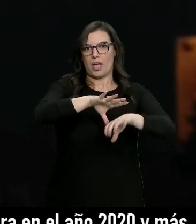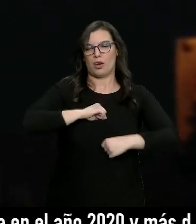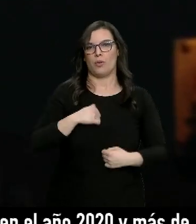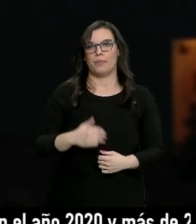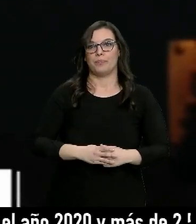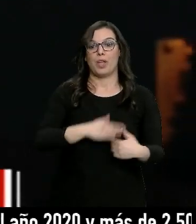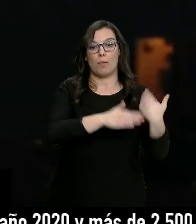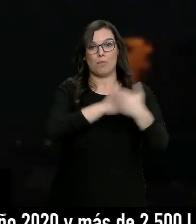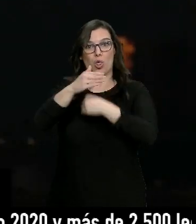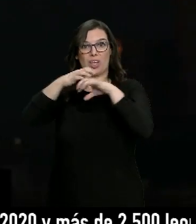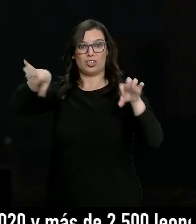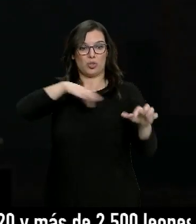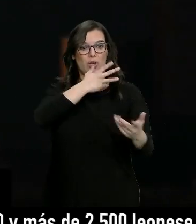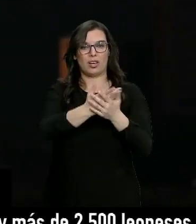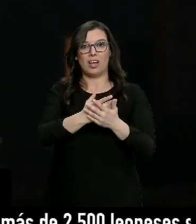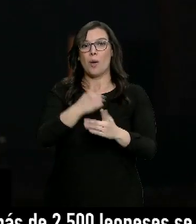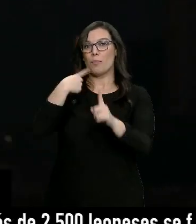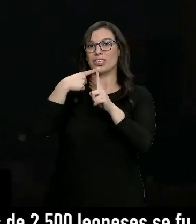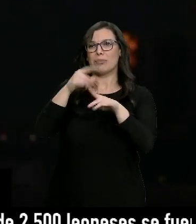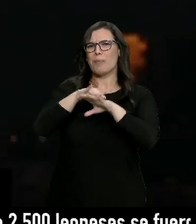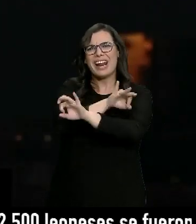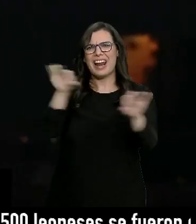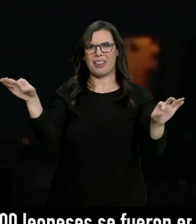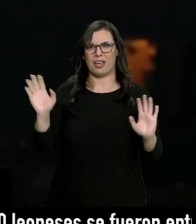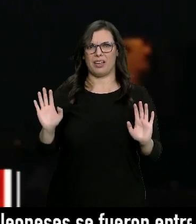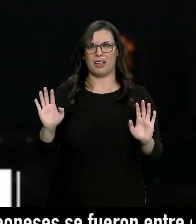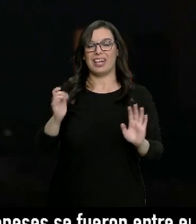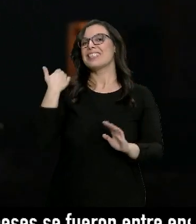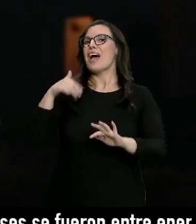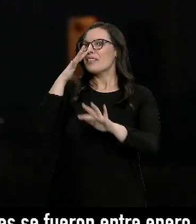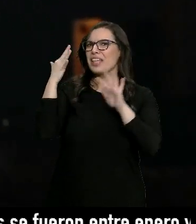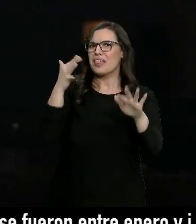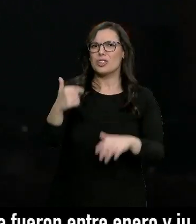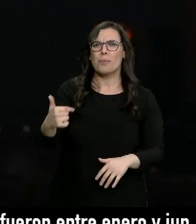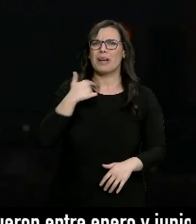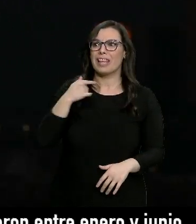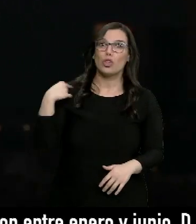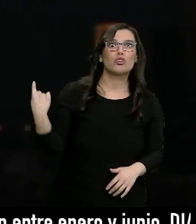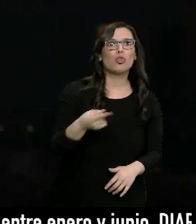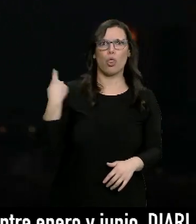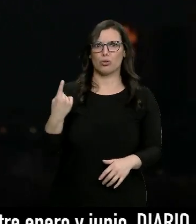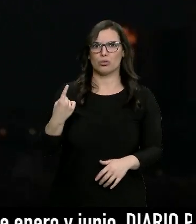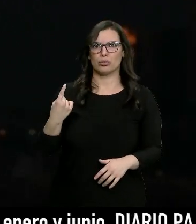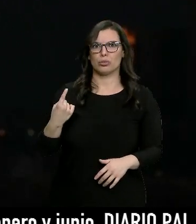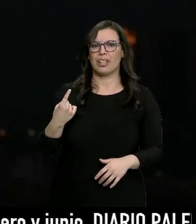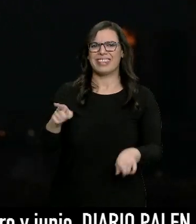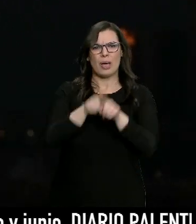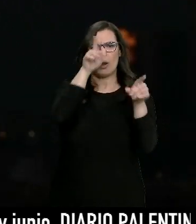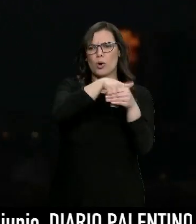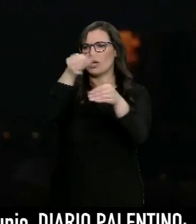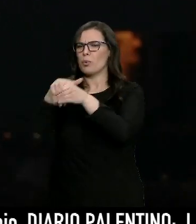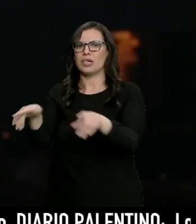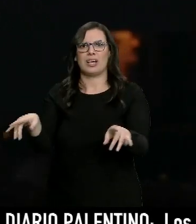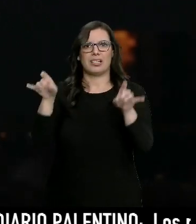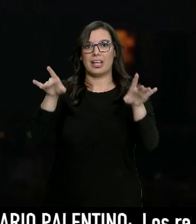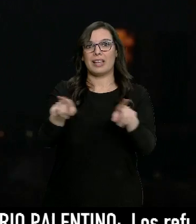nada bueno para ningún catalán. Y si llevamos una década perdiendo todos los catalanes, todos, voten a quien voten, ¿por